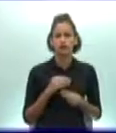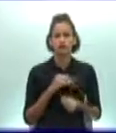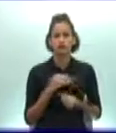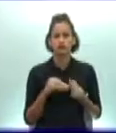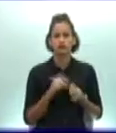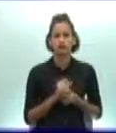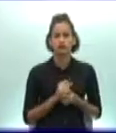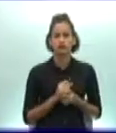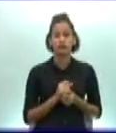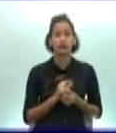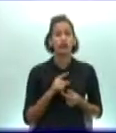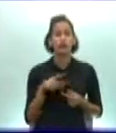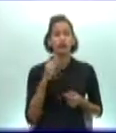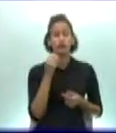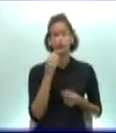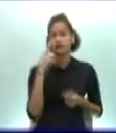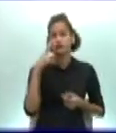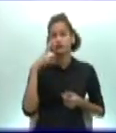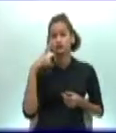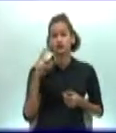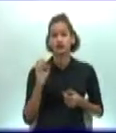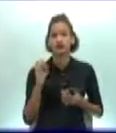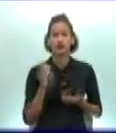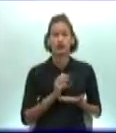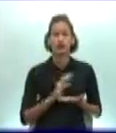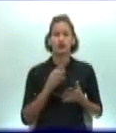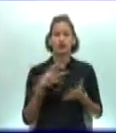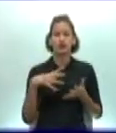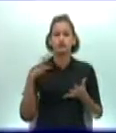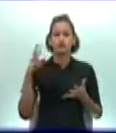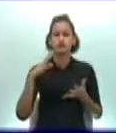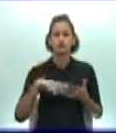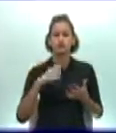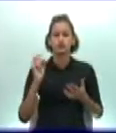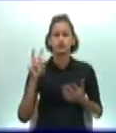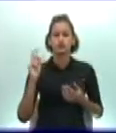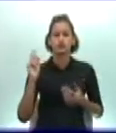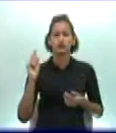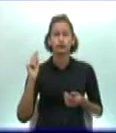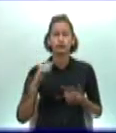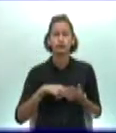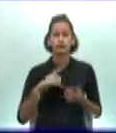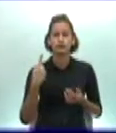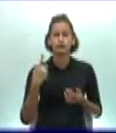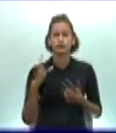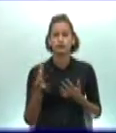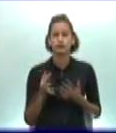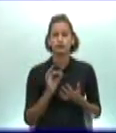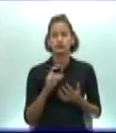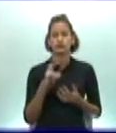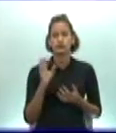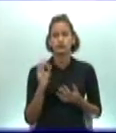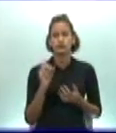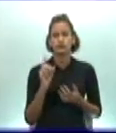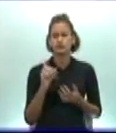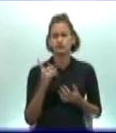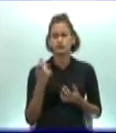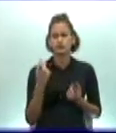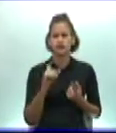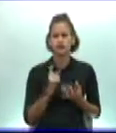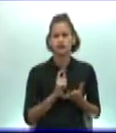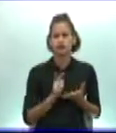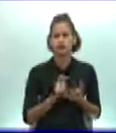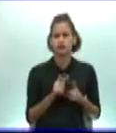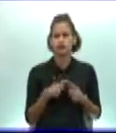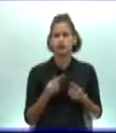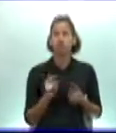20 del libro de texto, la evolución de Cuba en el tiempo. No es necesario que la copien porque está en su